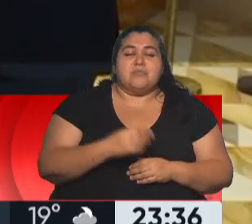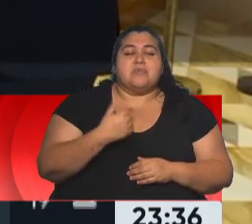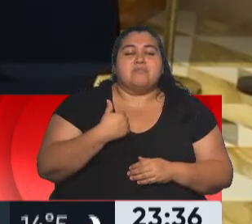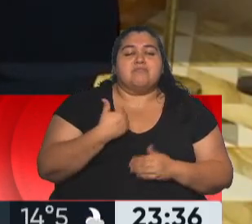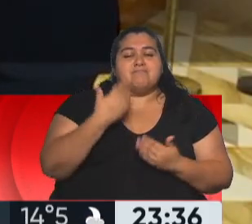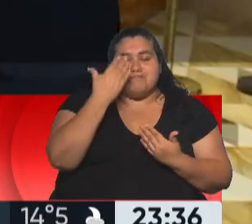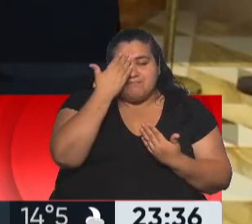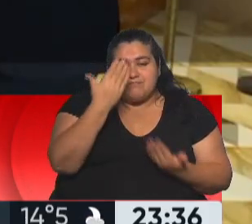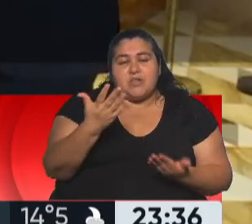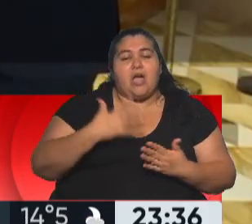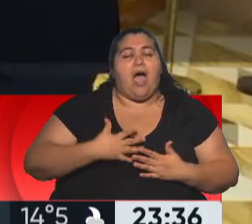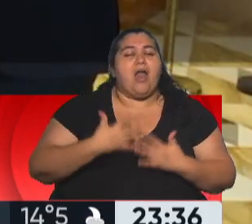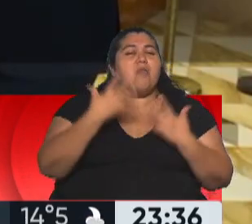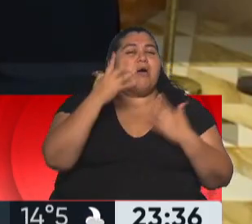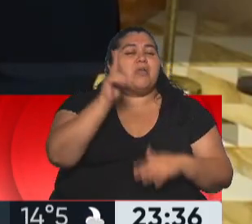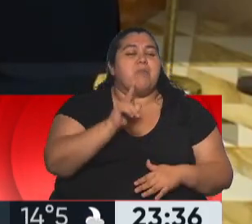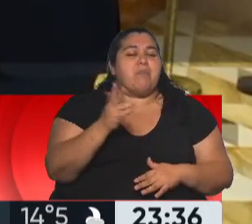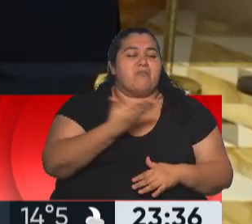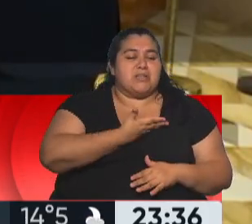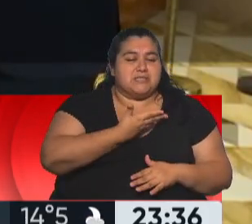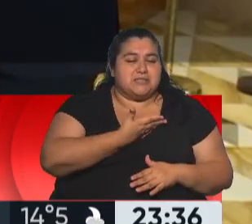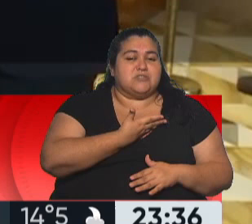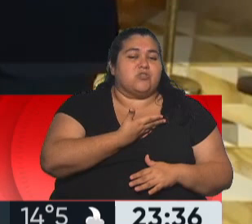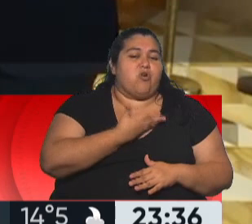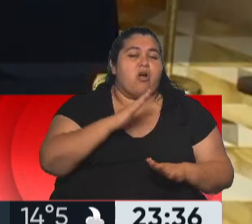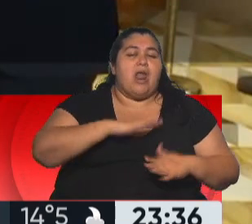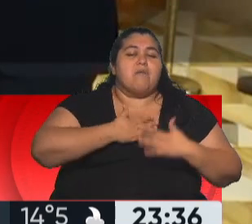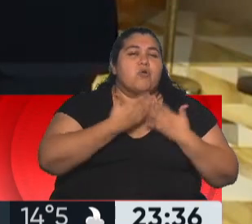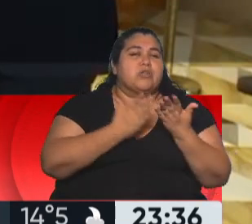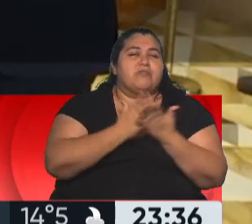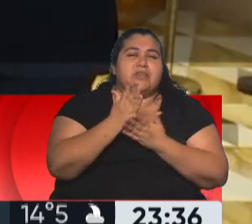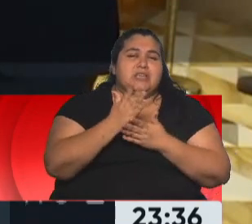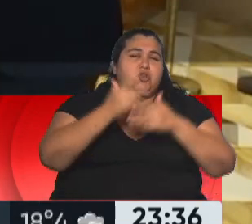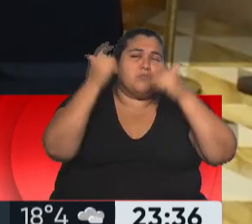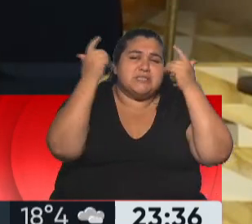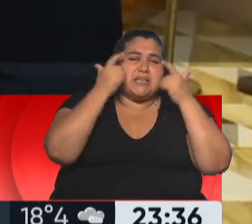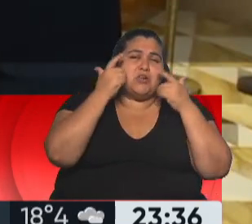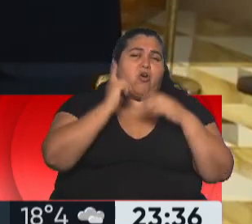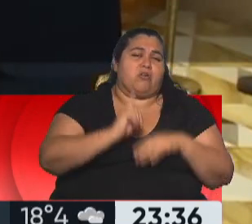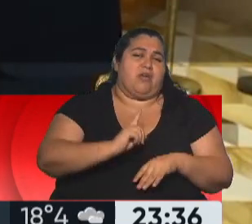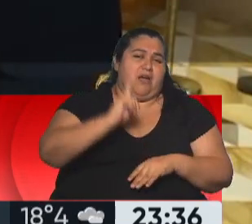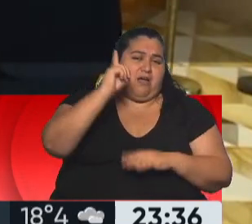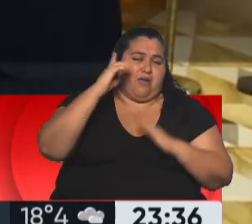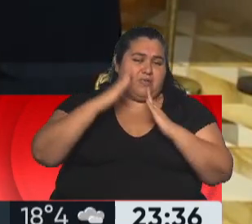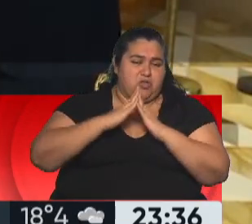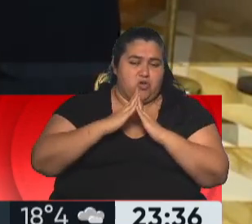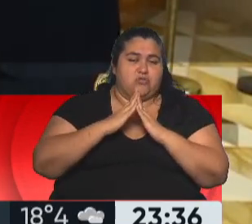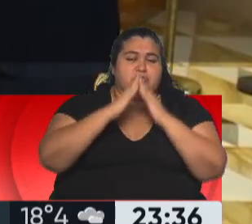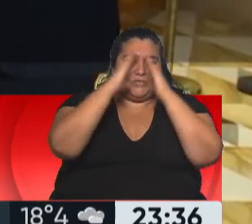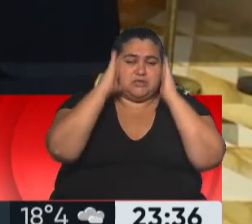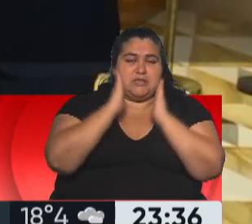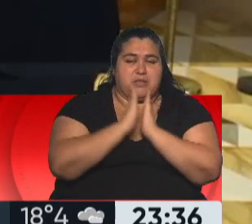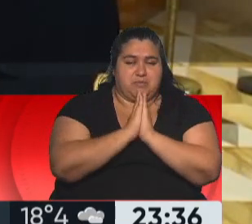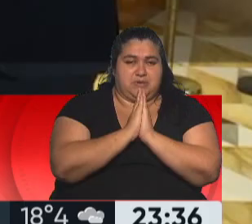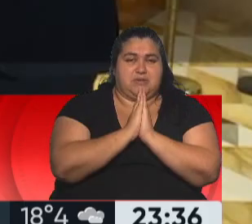raccomandiamo l'anima del Papa Francesco all'infinito amore misericordioso di Dio